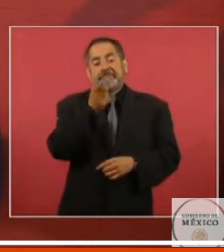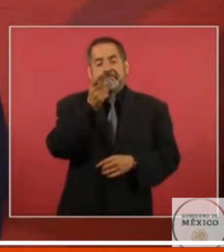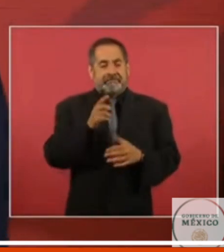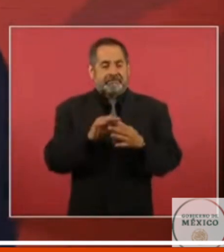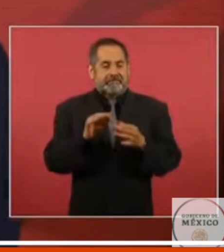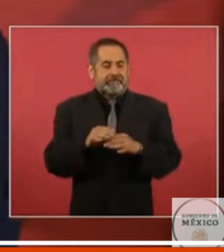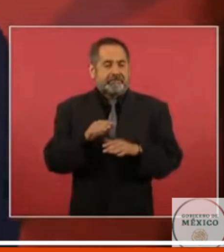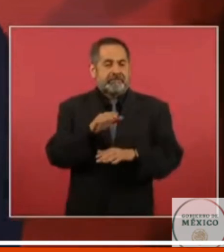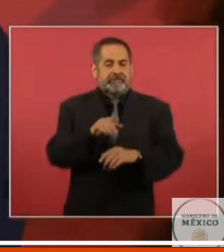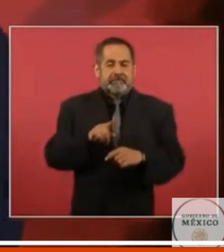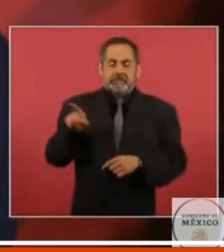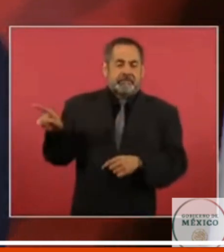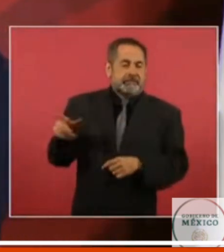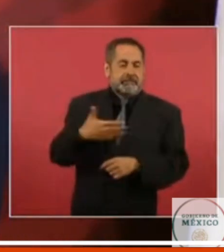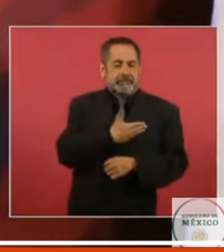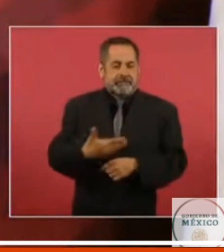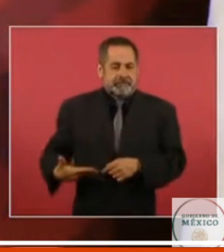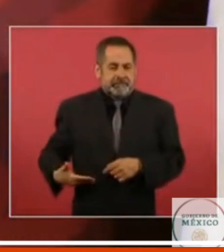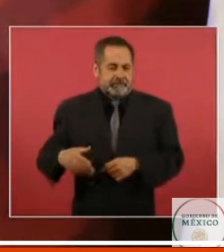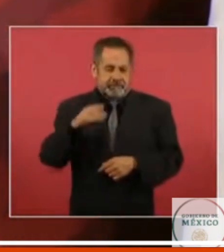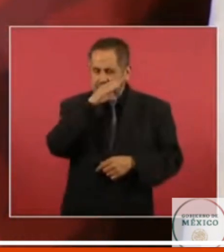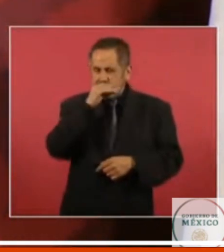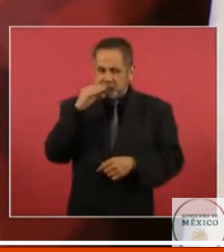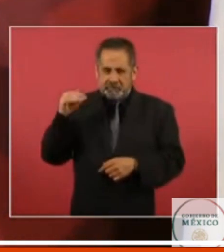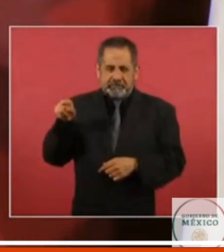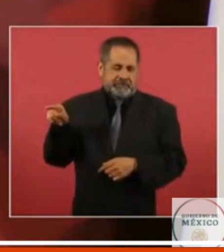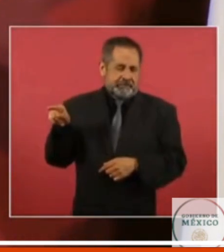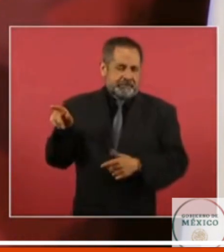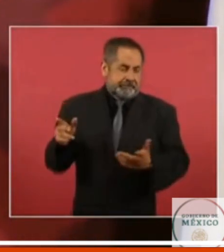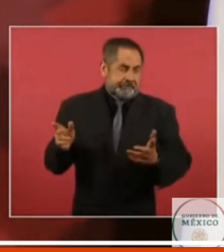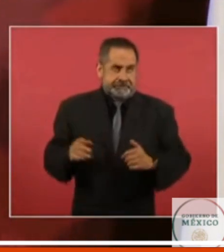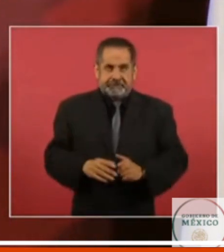a el presidente de Cuba,